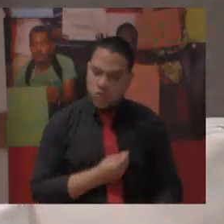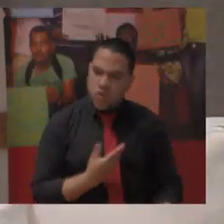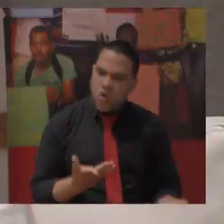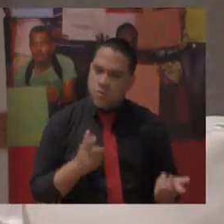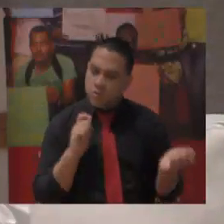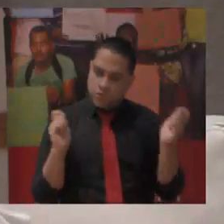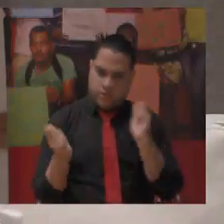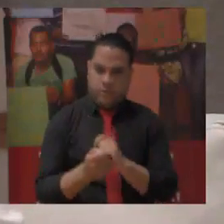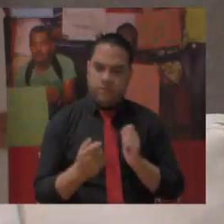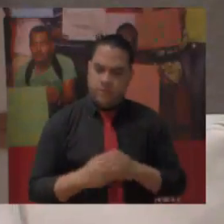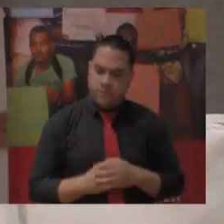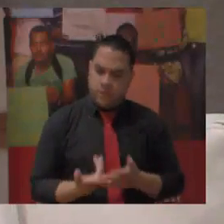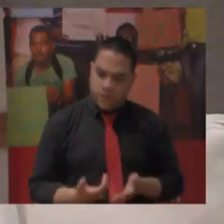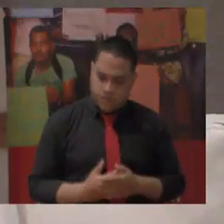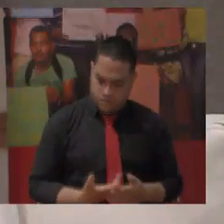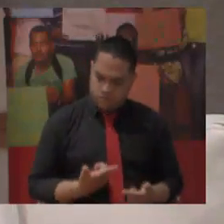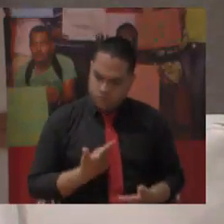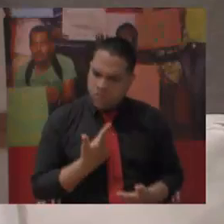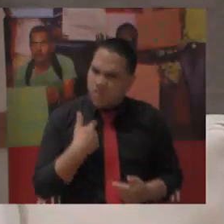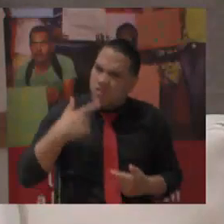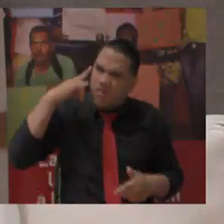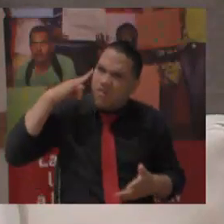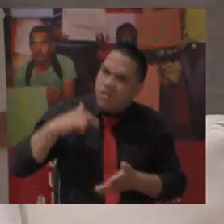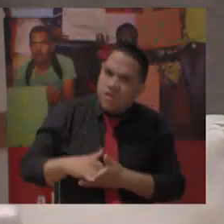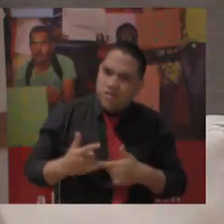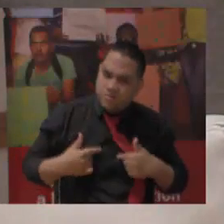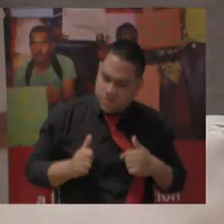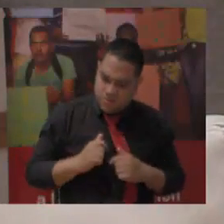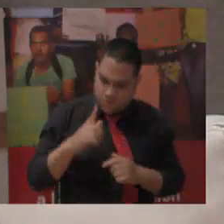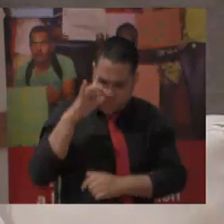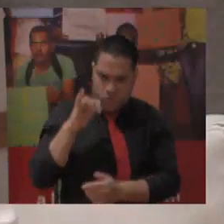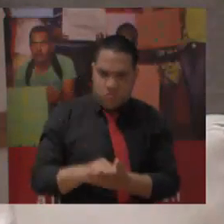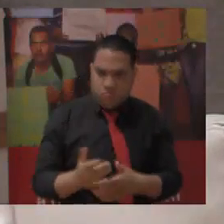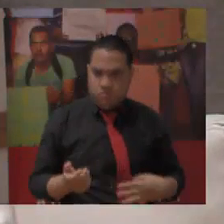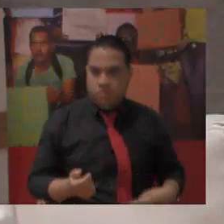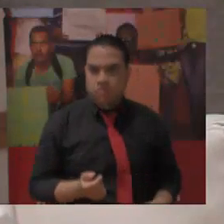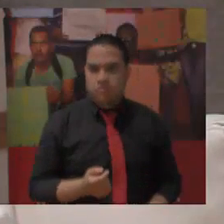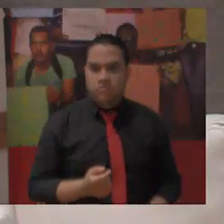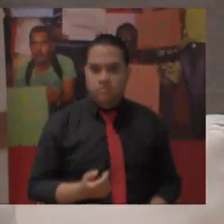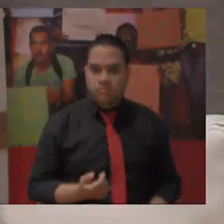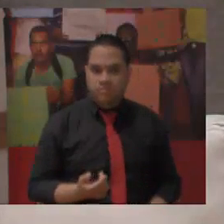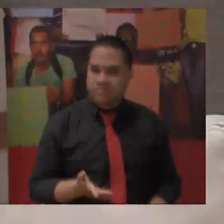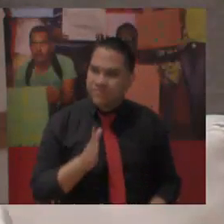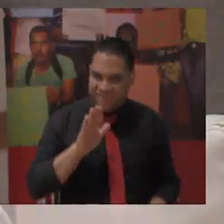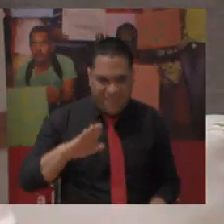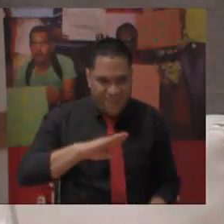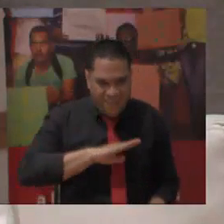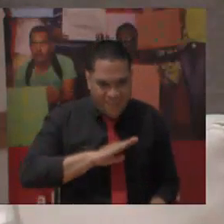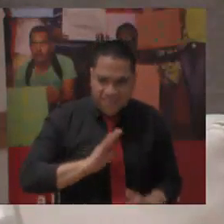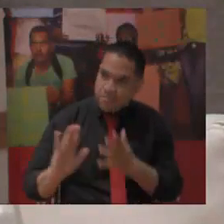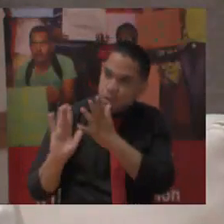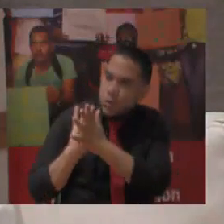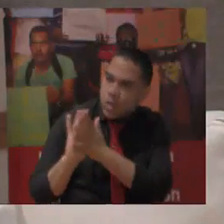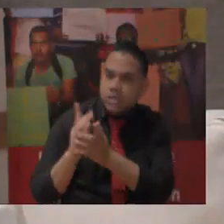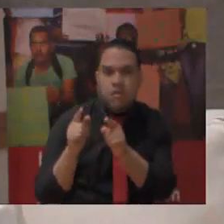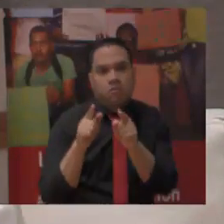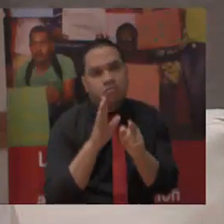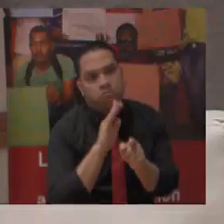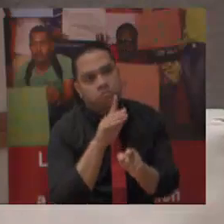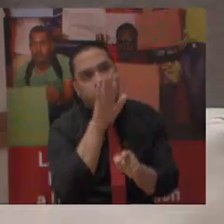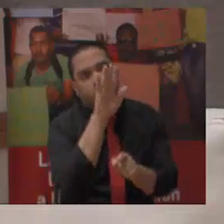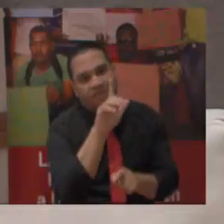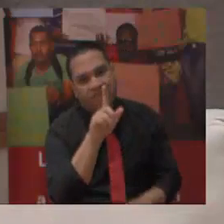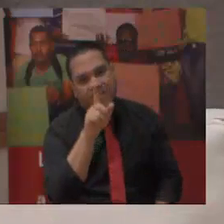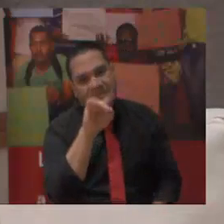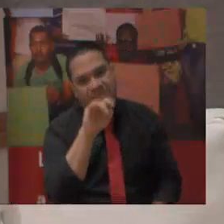viene desde nuestras convicciones, como nos la ha narrado el alcalde, como nos la ha narrado